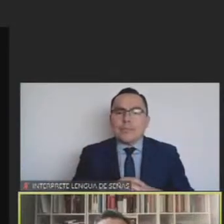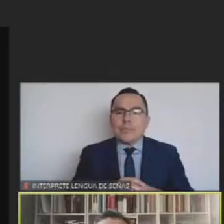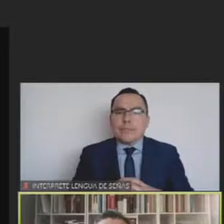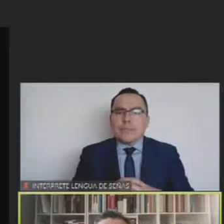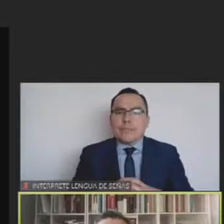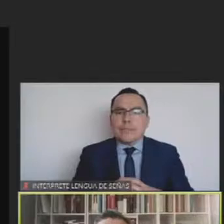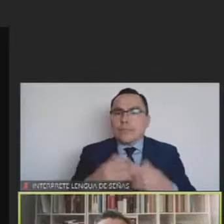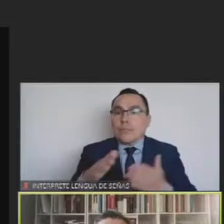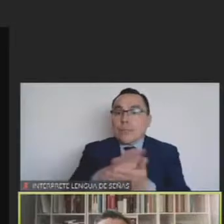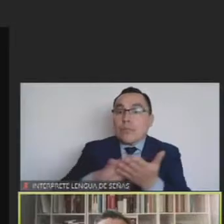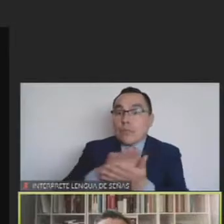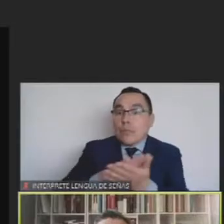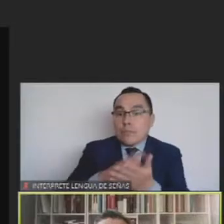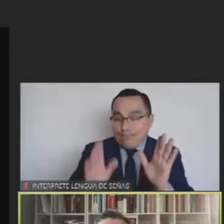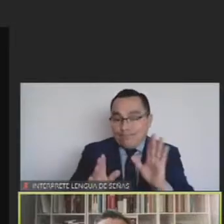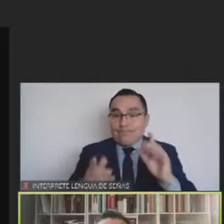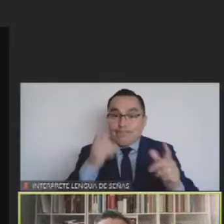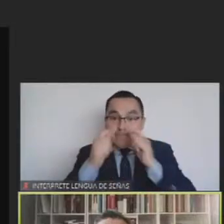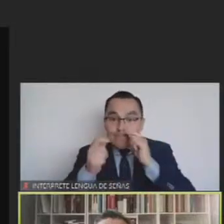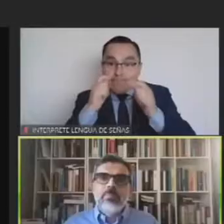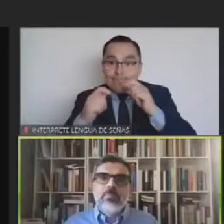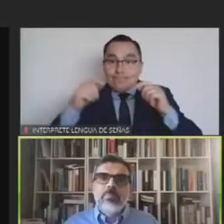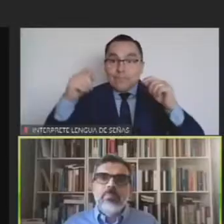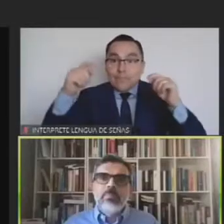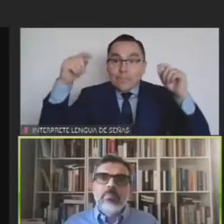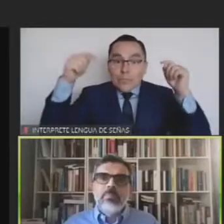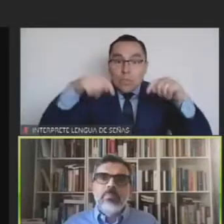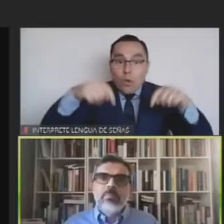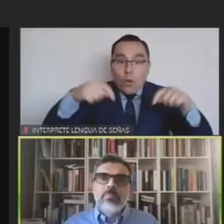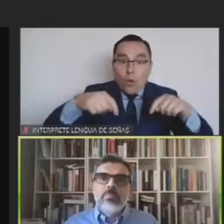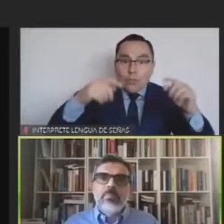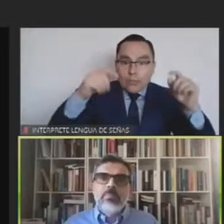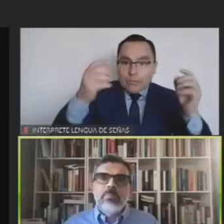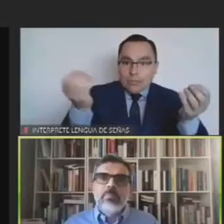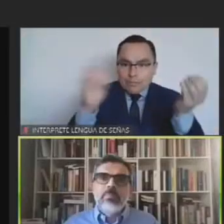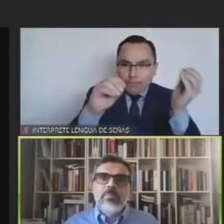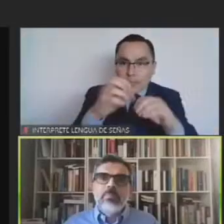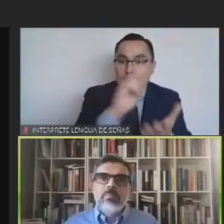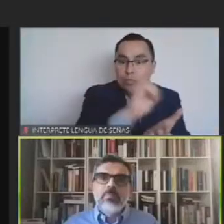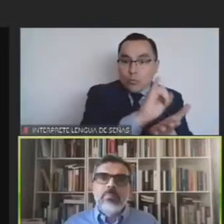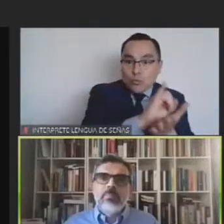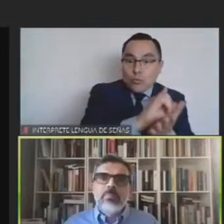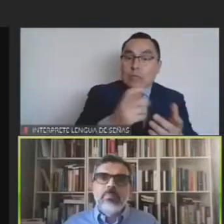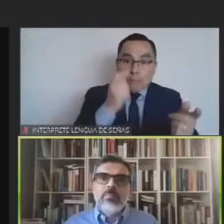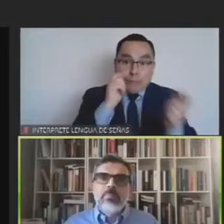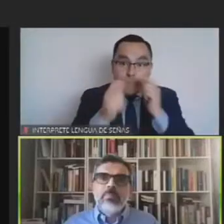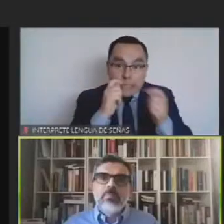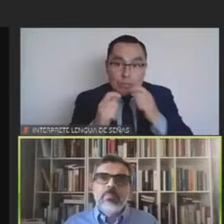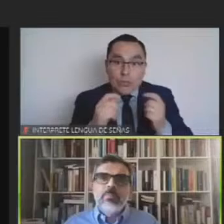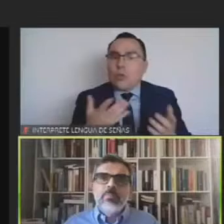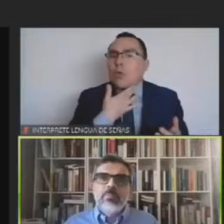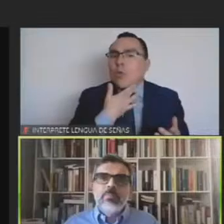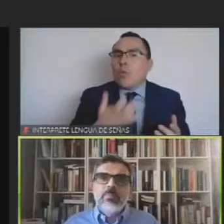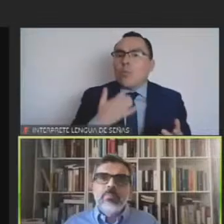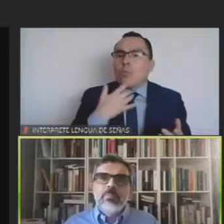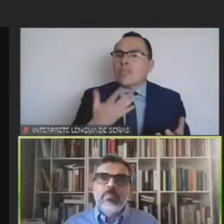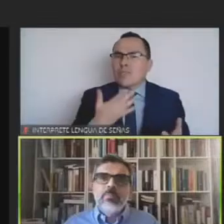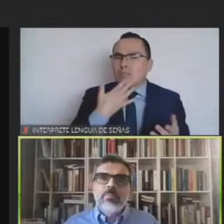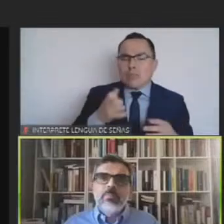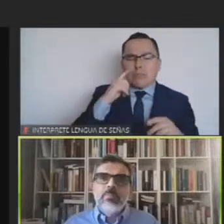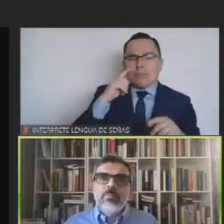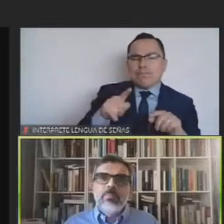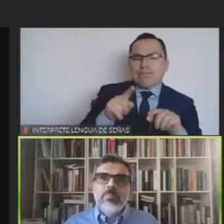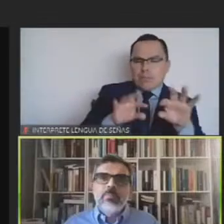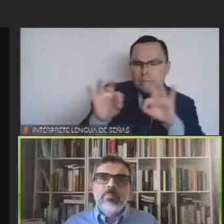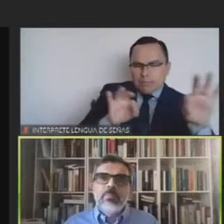Factores de riesgo. Factores de riesgo son más bien institucionales, ¿no? Es decir, que tienen que ver con el diseño sobre la